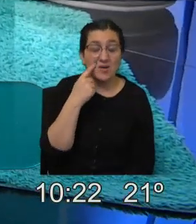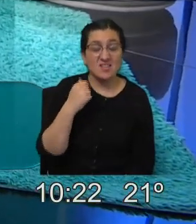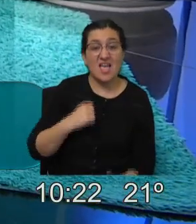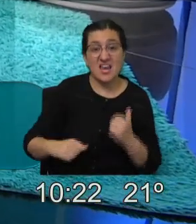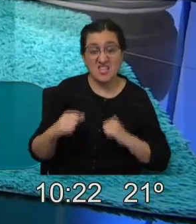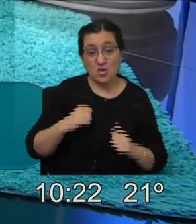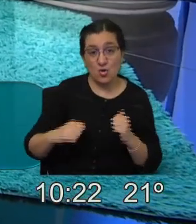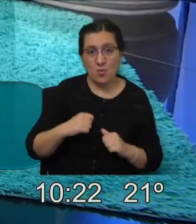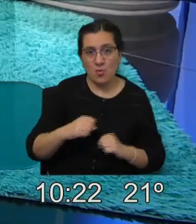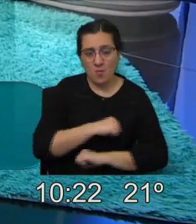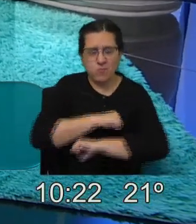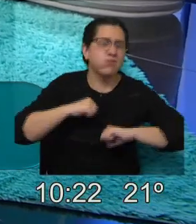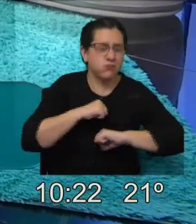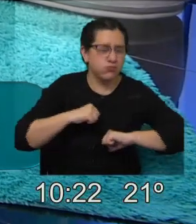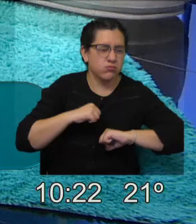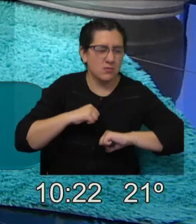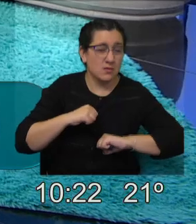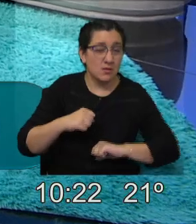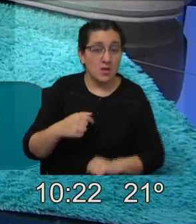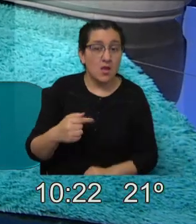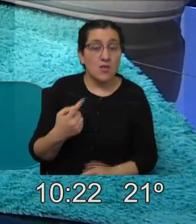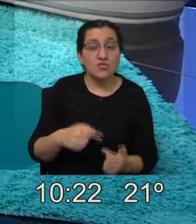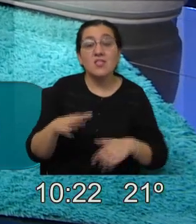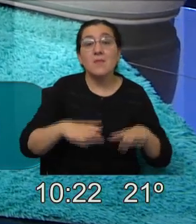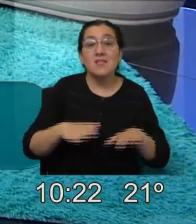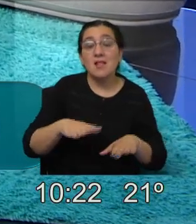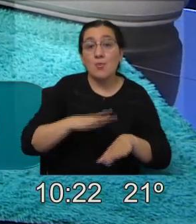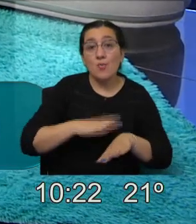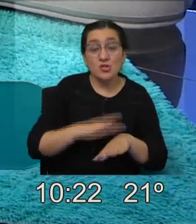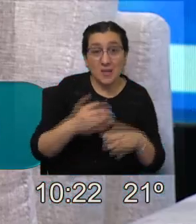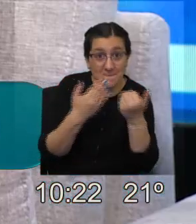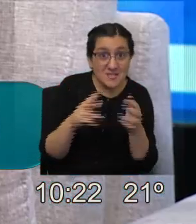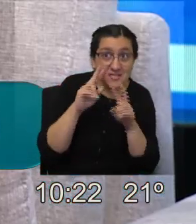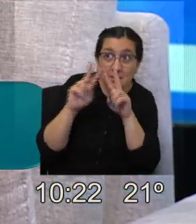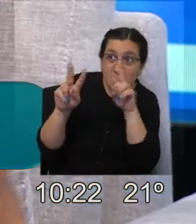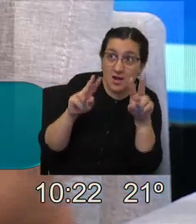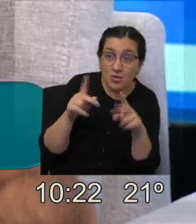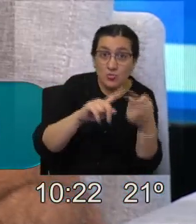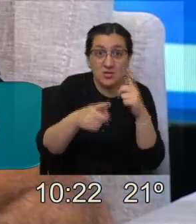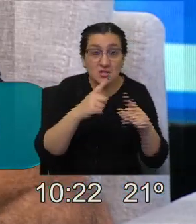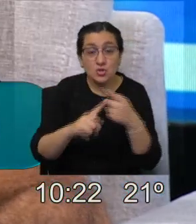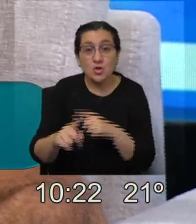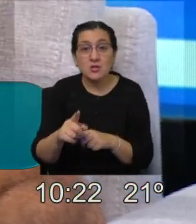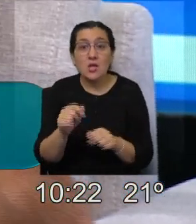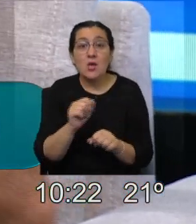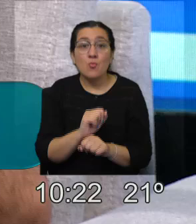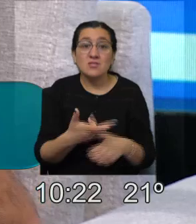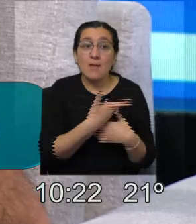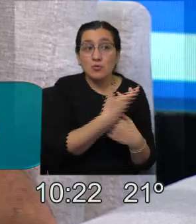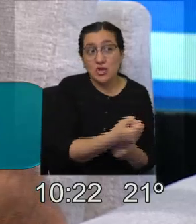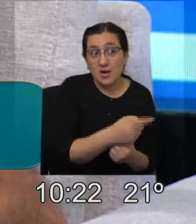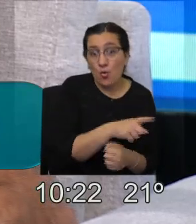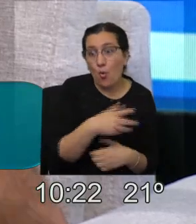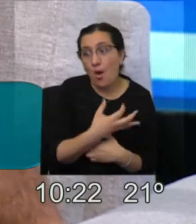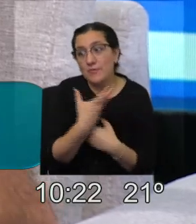yo. Entonces, claro, dependiendo de en qué momento de la obra puedas ver qué es cómo se relacionan los personajes, te puedes posicionar en uno o posicionar en